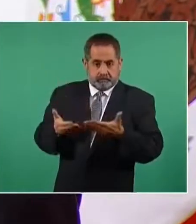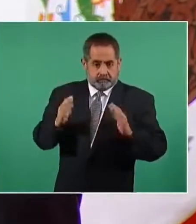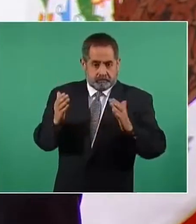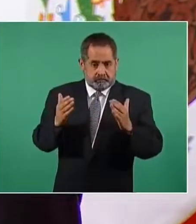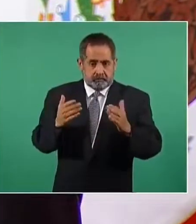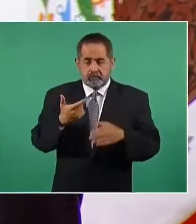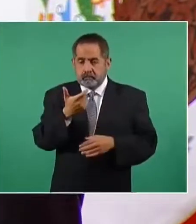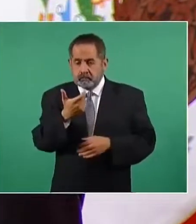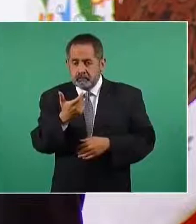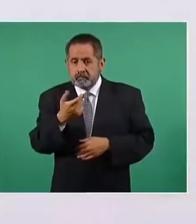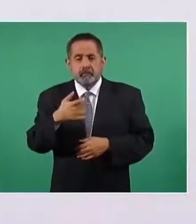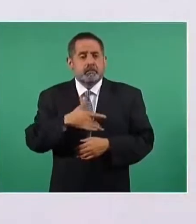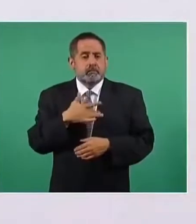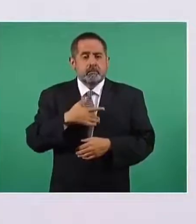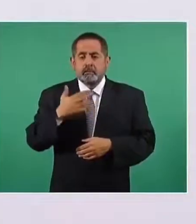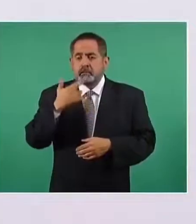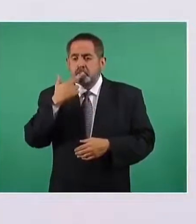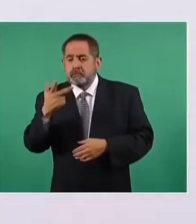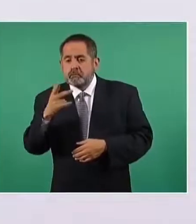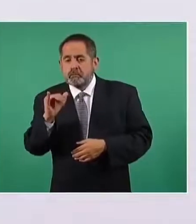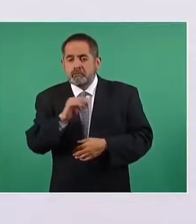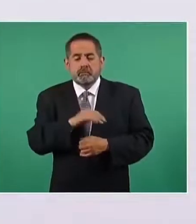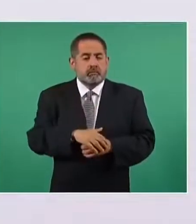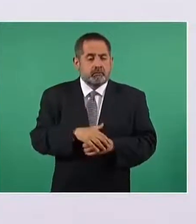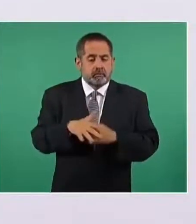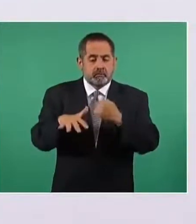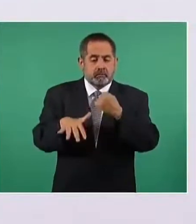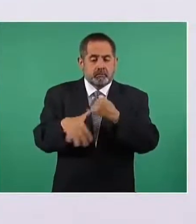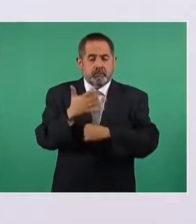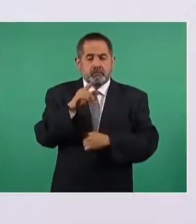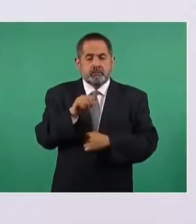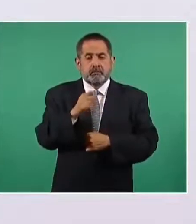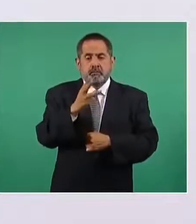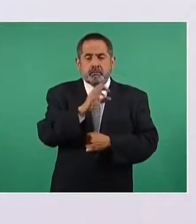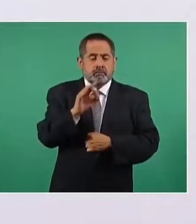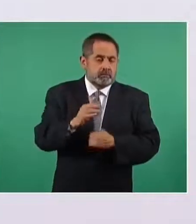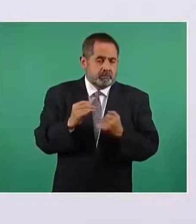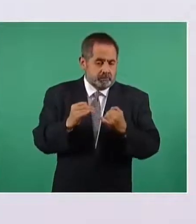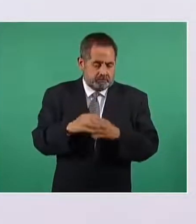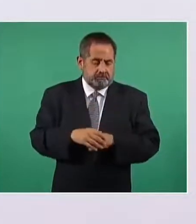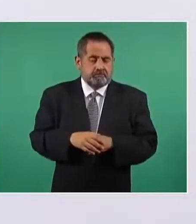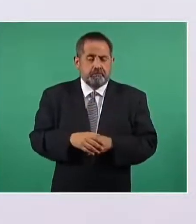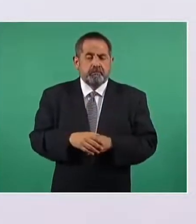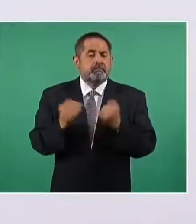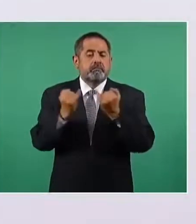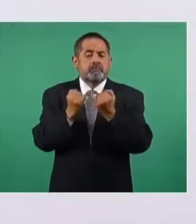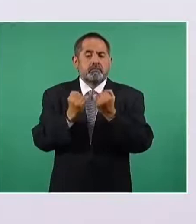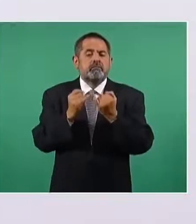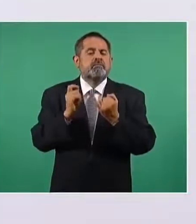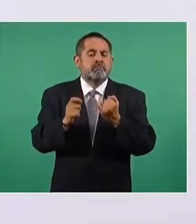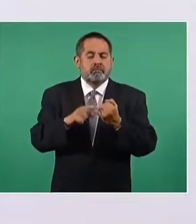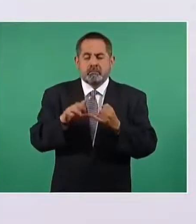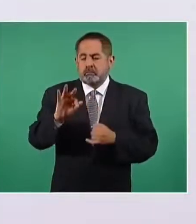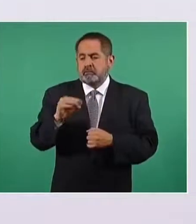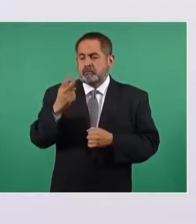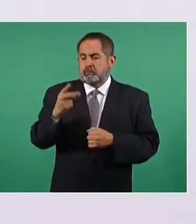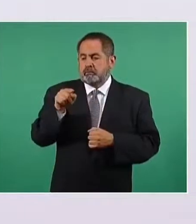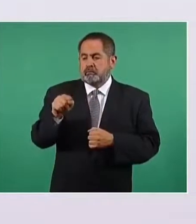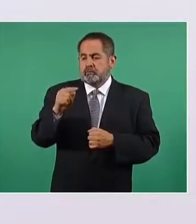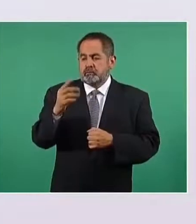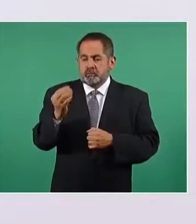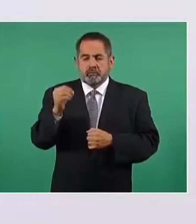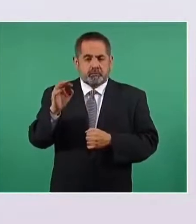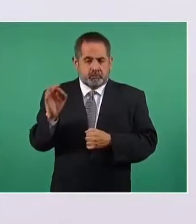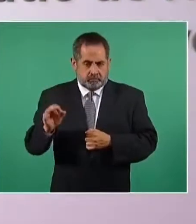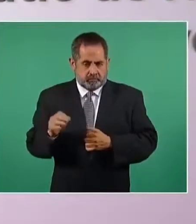un esfuerzo por acercar el gobierno y la idea de gobierno a sectores que antes nada más veían a